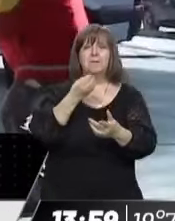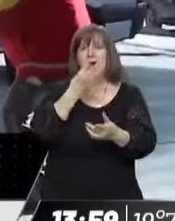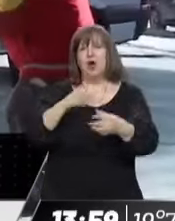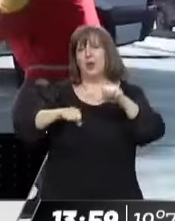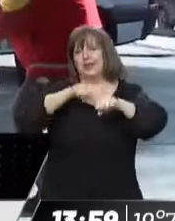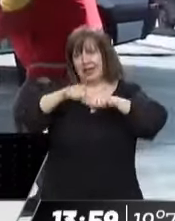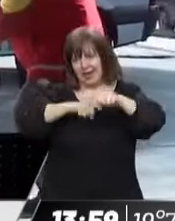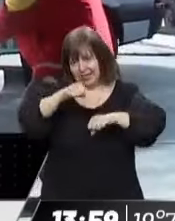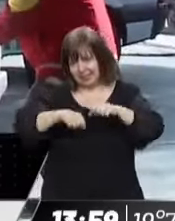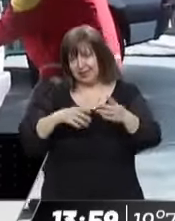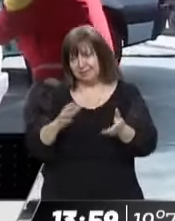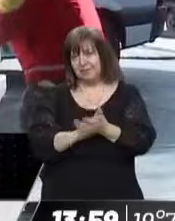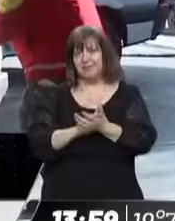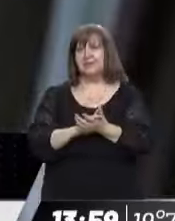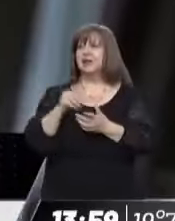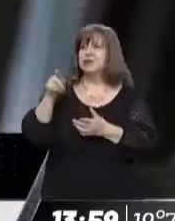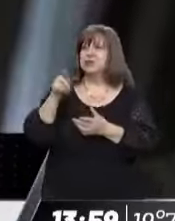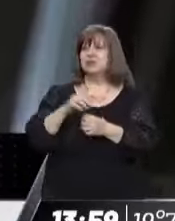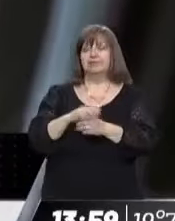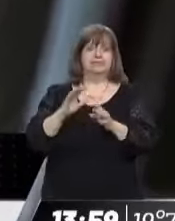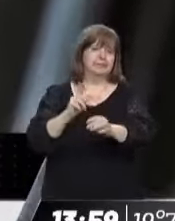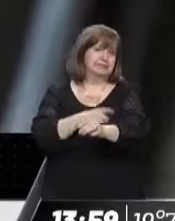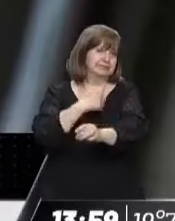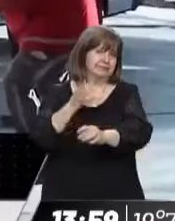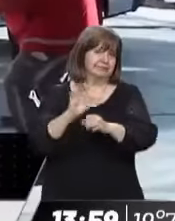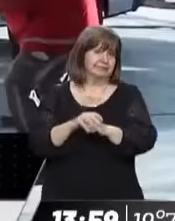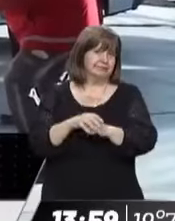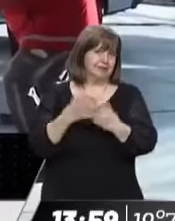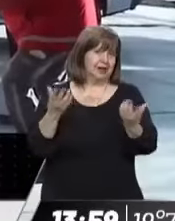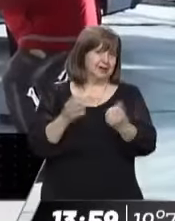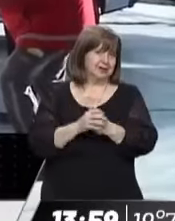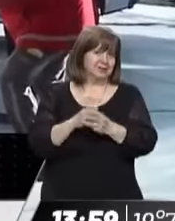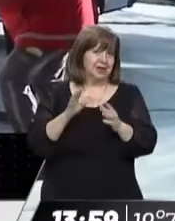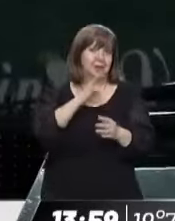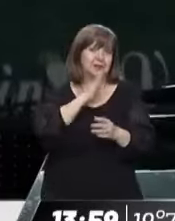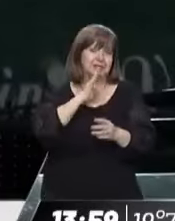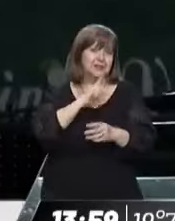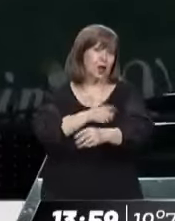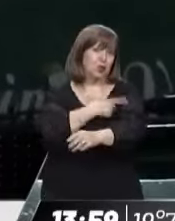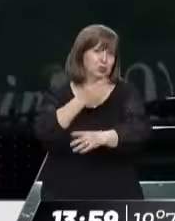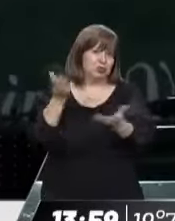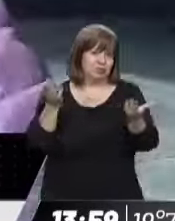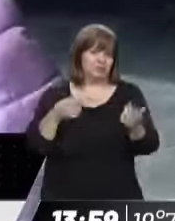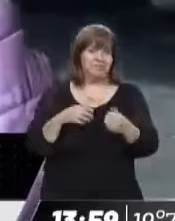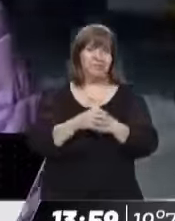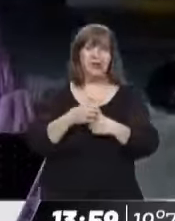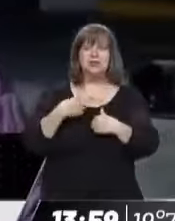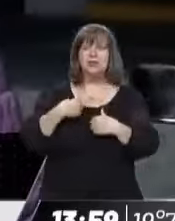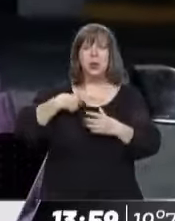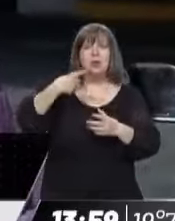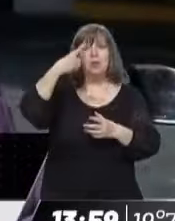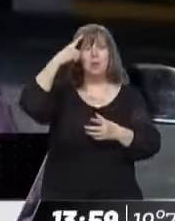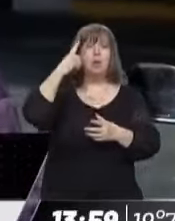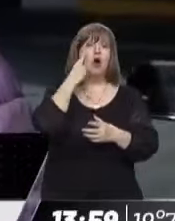medios. Estamos acostumbrados, pero bueno. No, se va cargando día a día, es como se va pudiendo. Yo le he hecho 500 pesos por